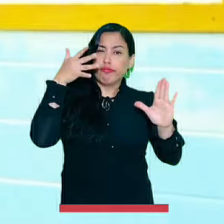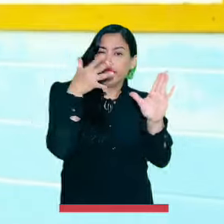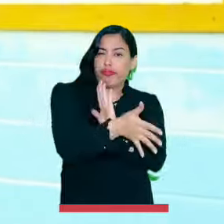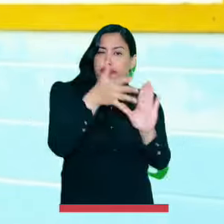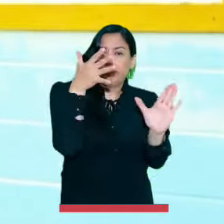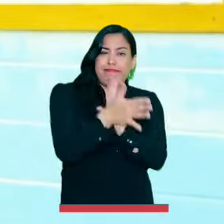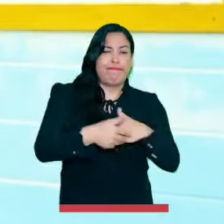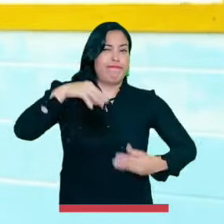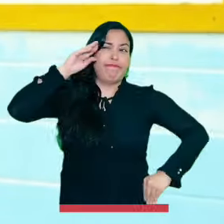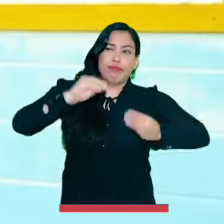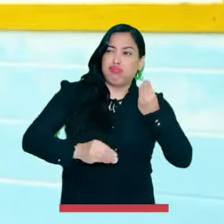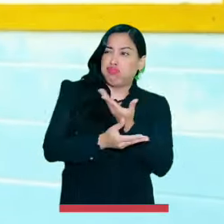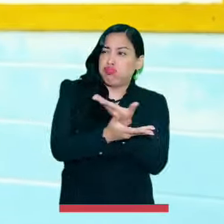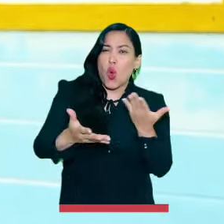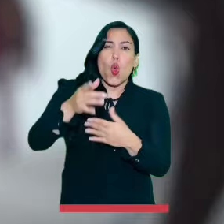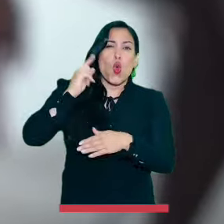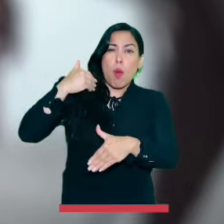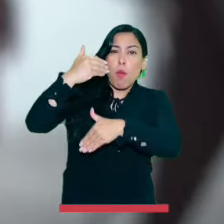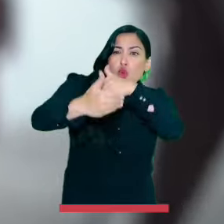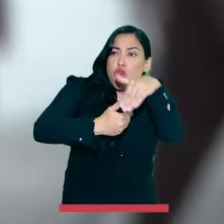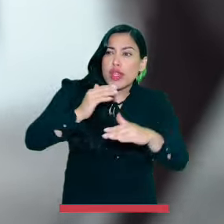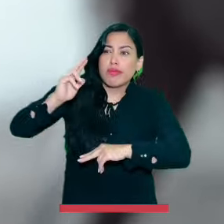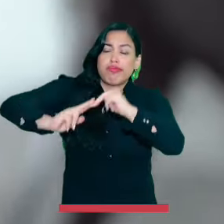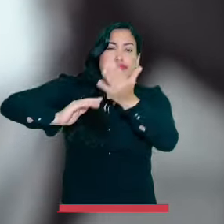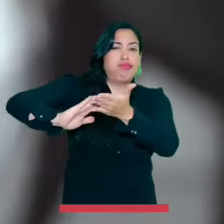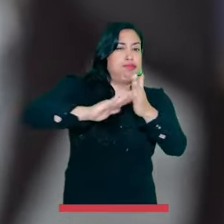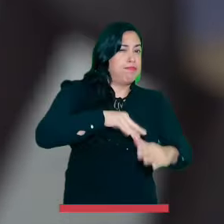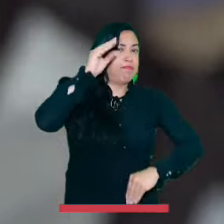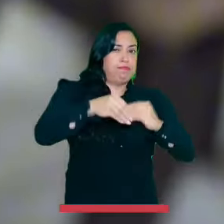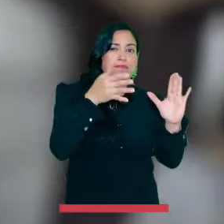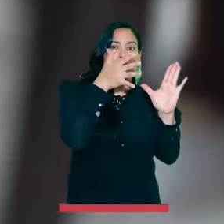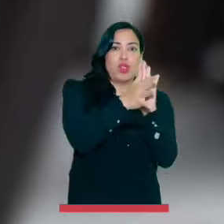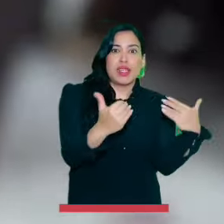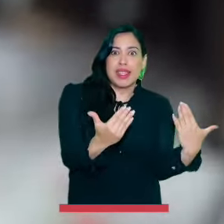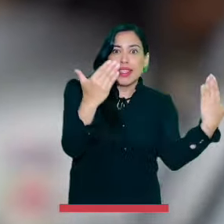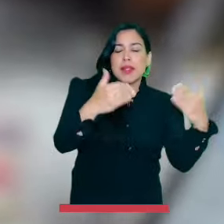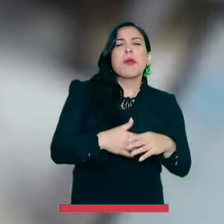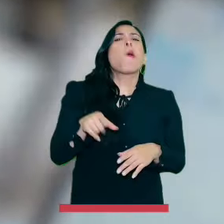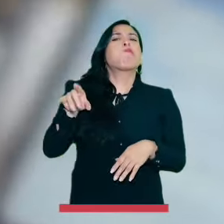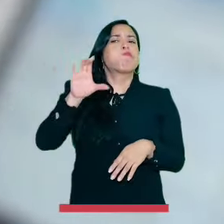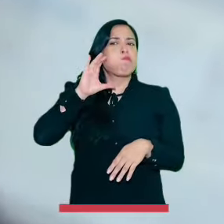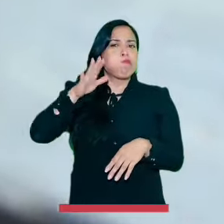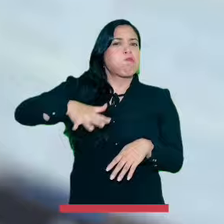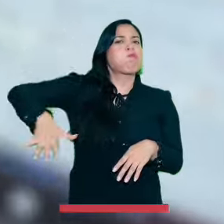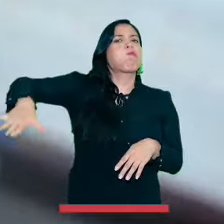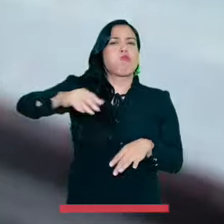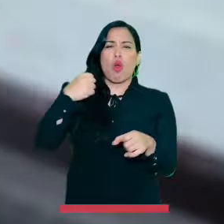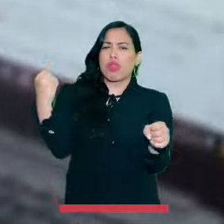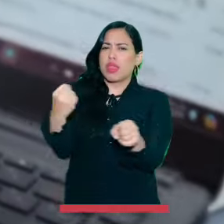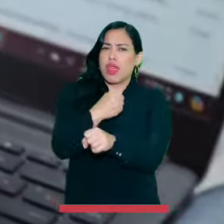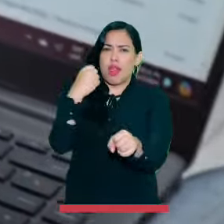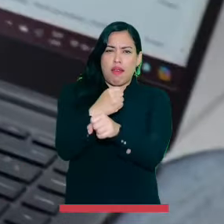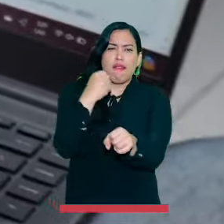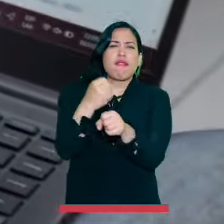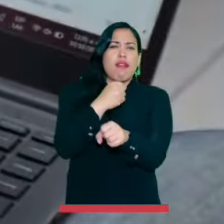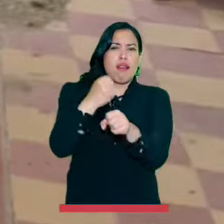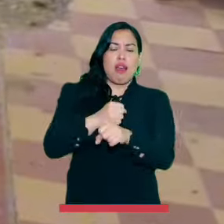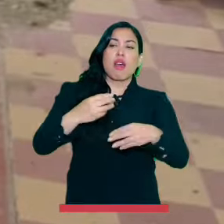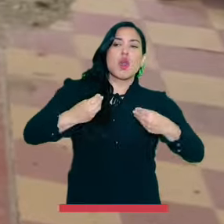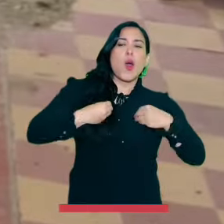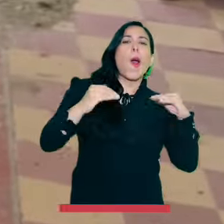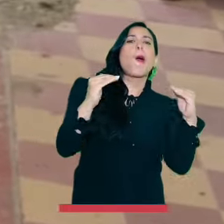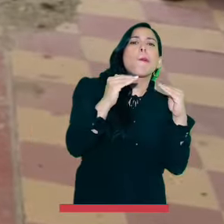sus inconformidades con el proceso de reconstrucción. Con esos sectores hemos venido trabajando, municipal, sección